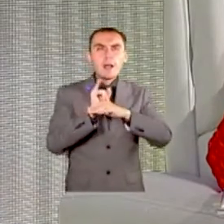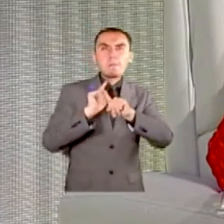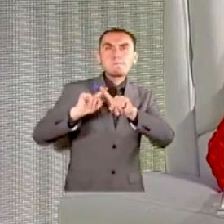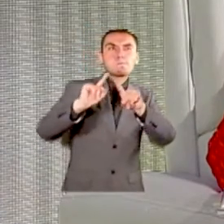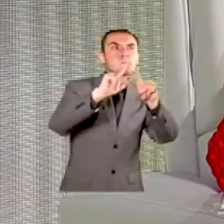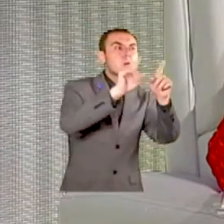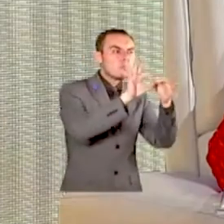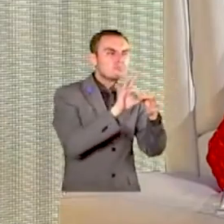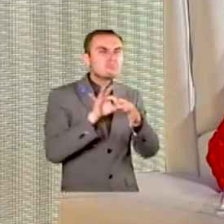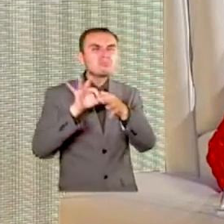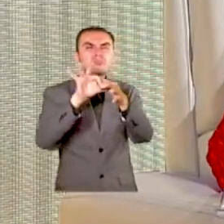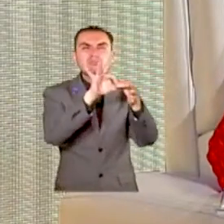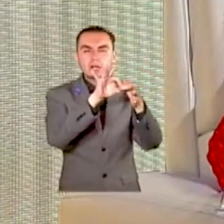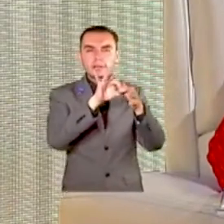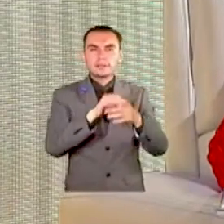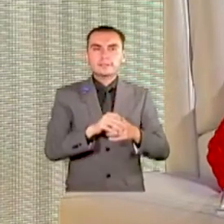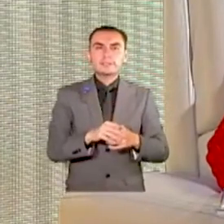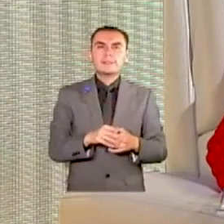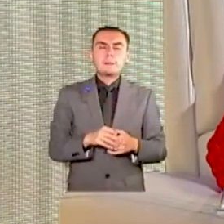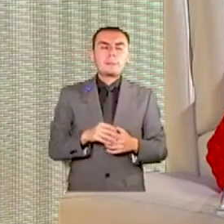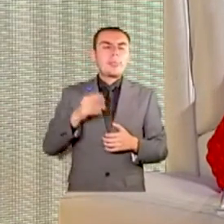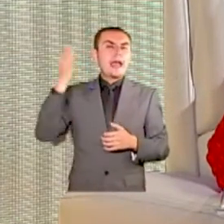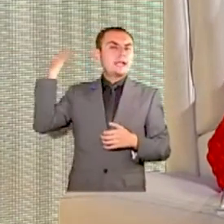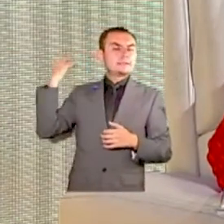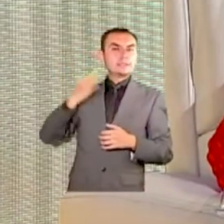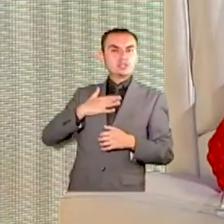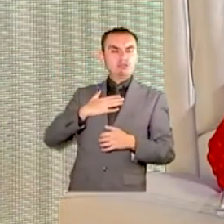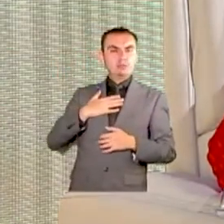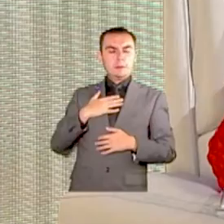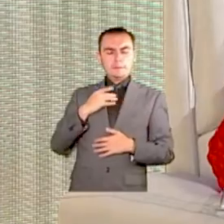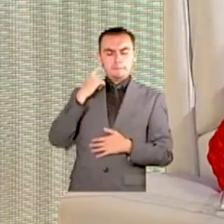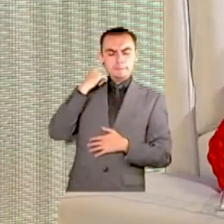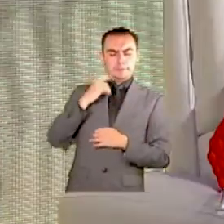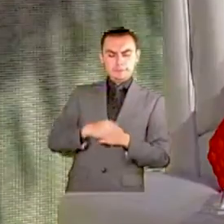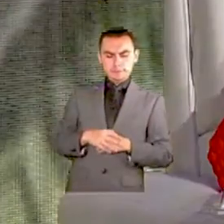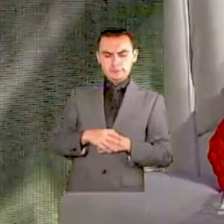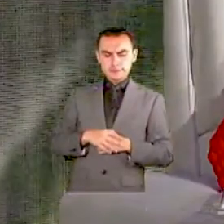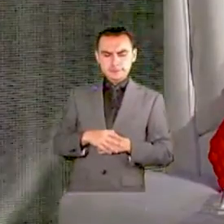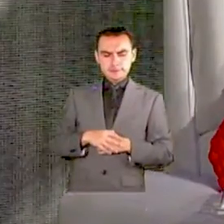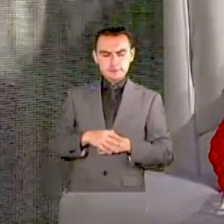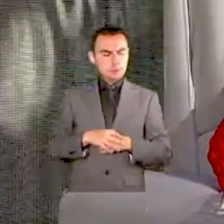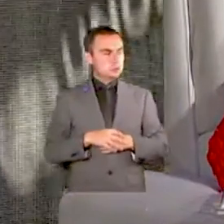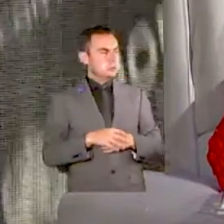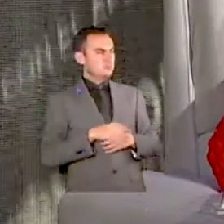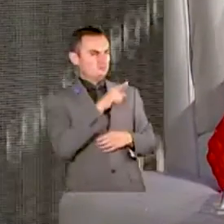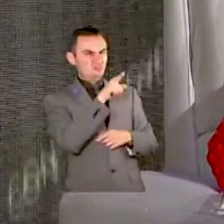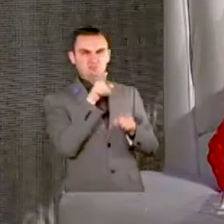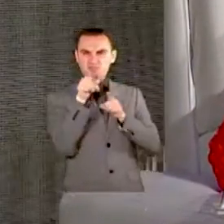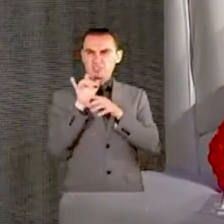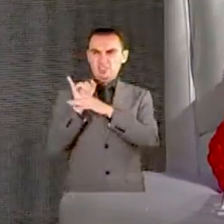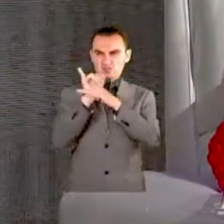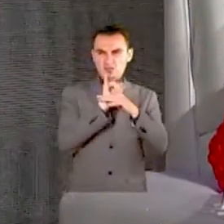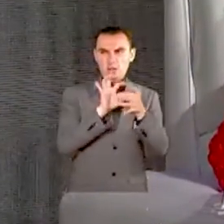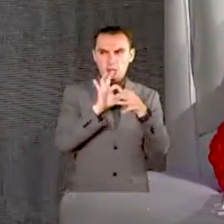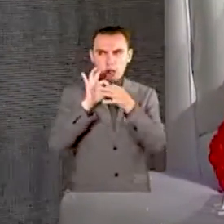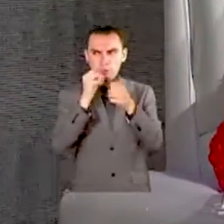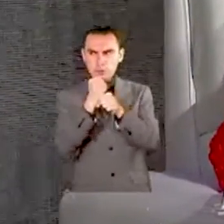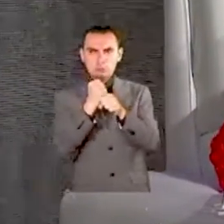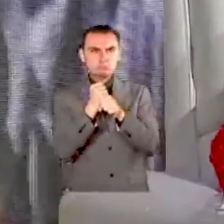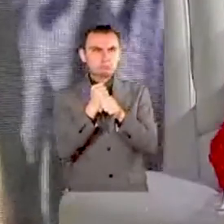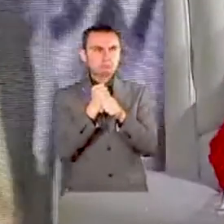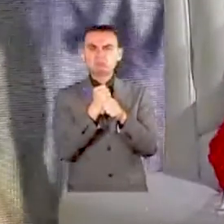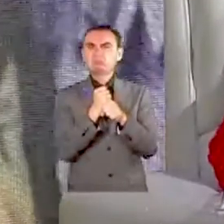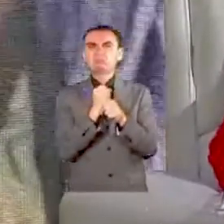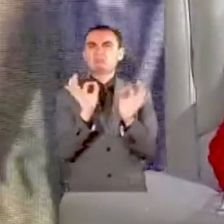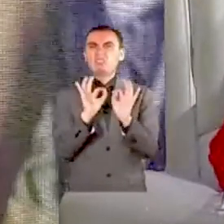cierto? Porque encontramos o pensamos que estábamos viendo que no había ese trabajo articulado entre todas las instituciones que tenían